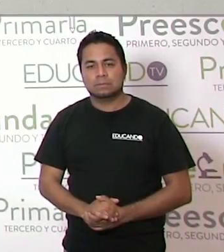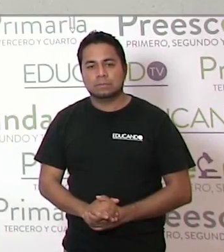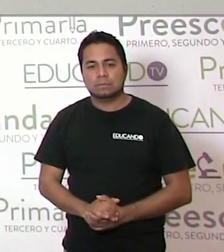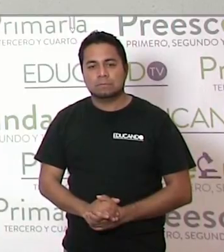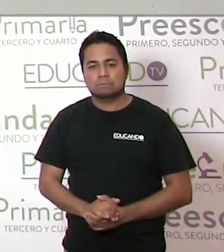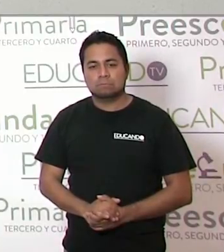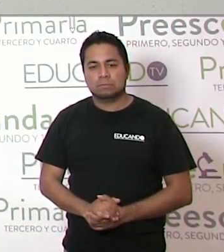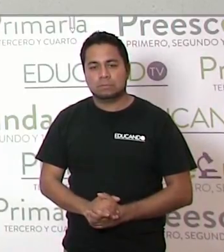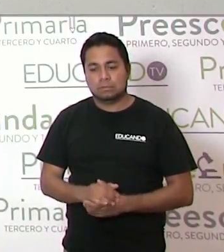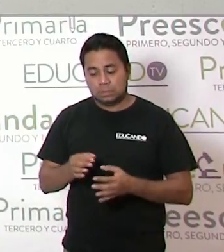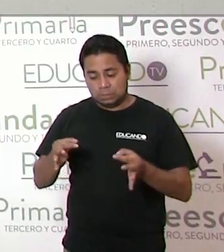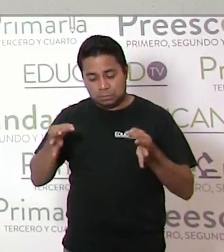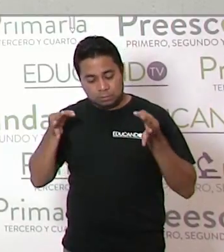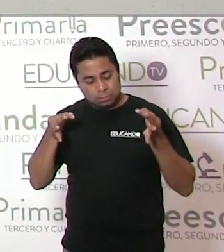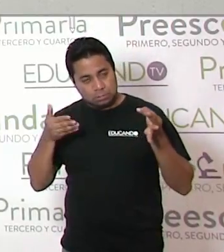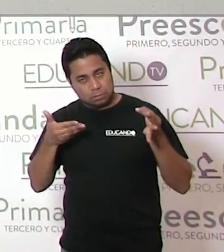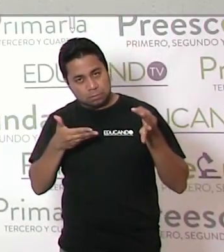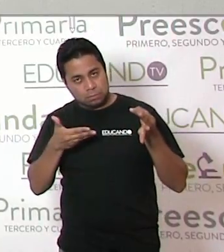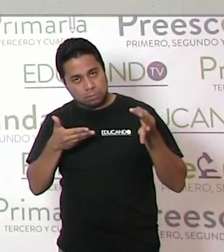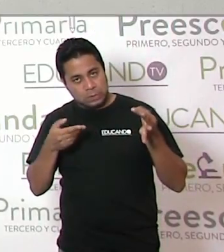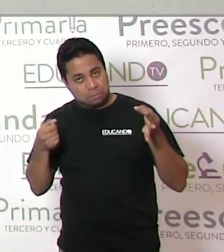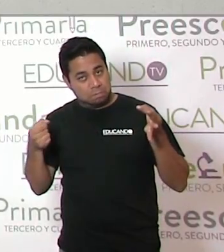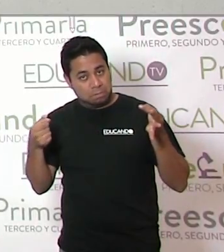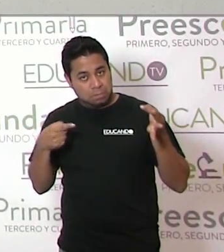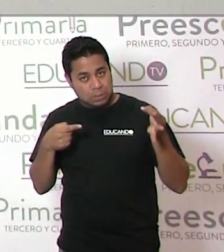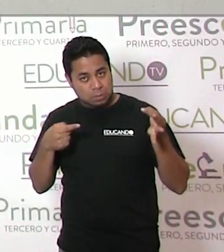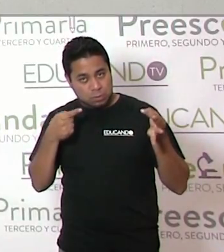Acá, sobre de esta,